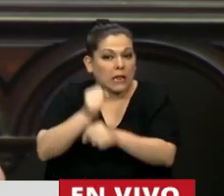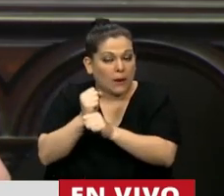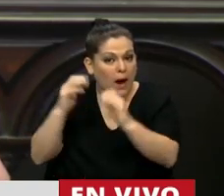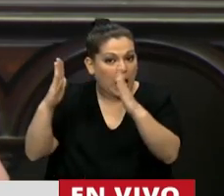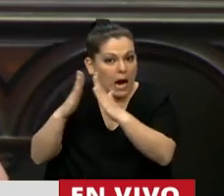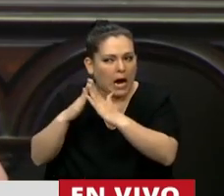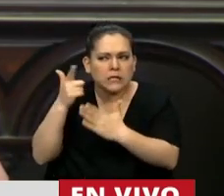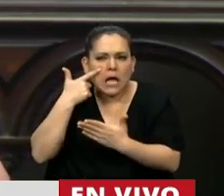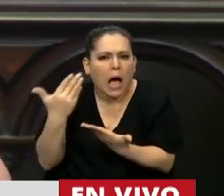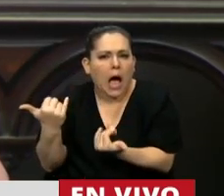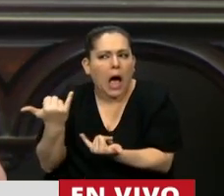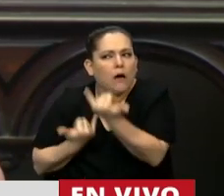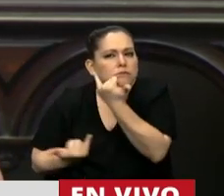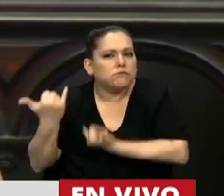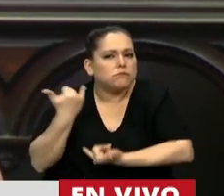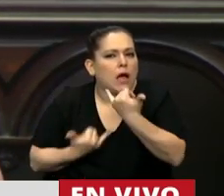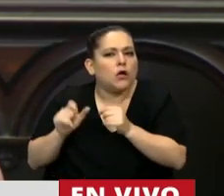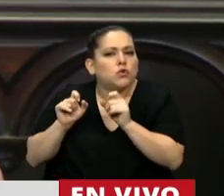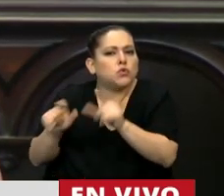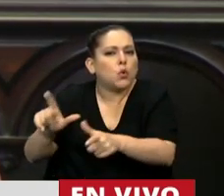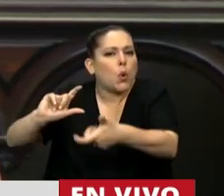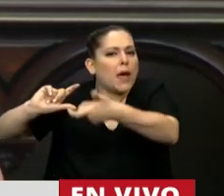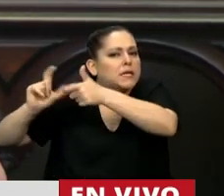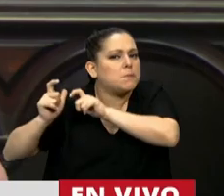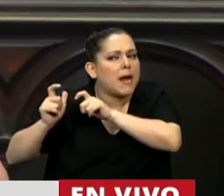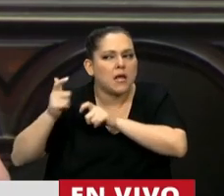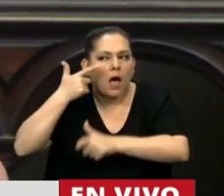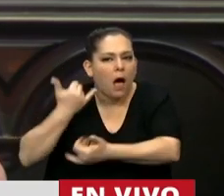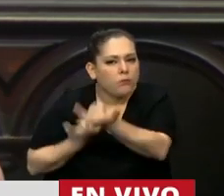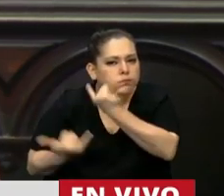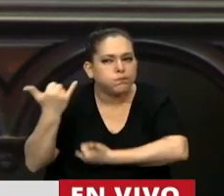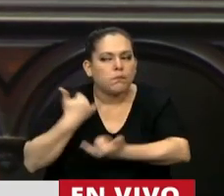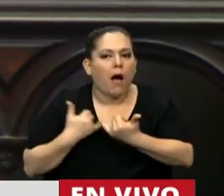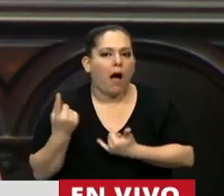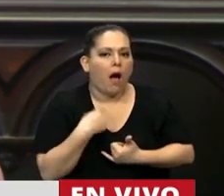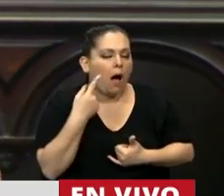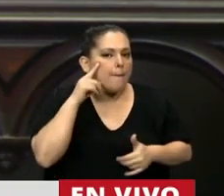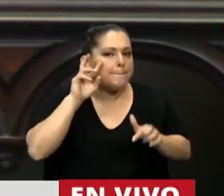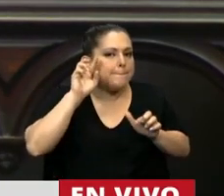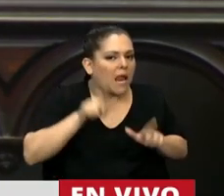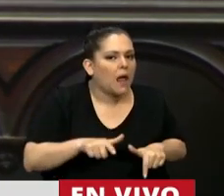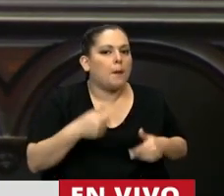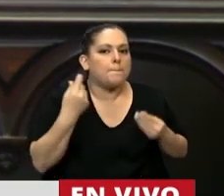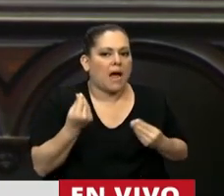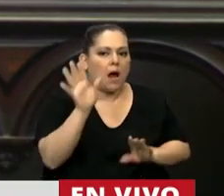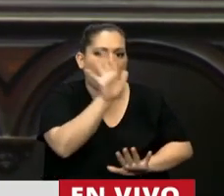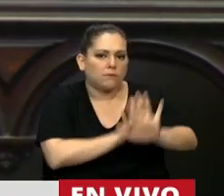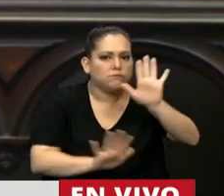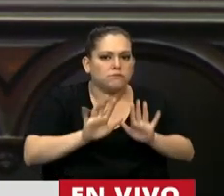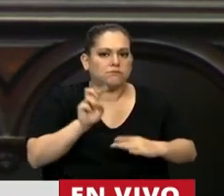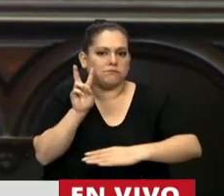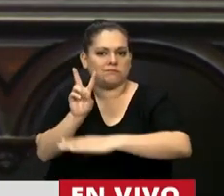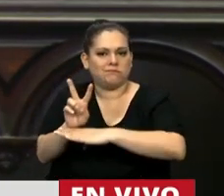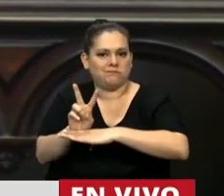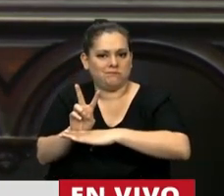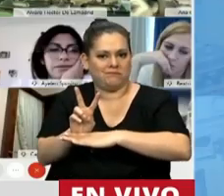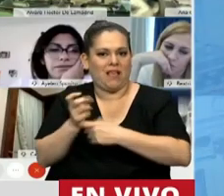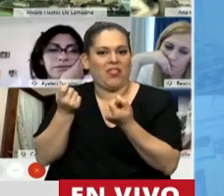su experiencia para ampliar nuestros diagnósticos y ser eficientes en el diseño de soluciones